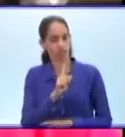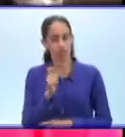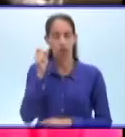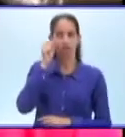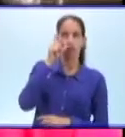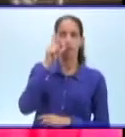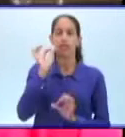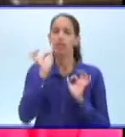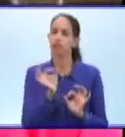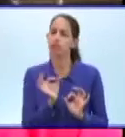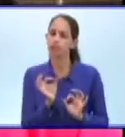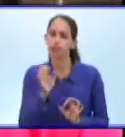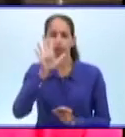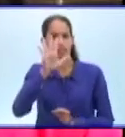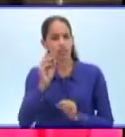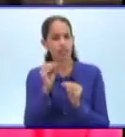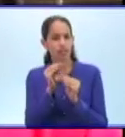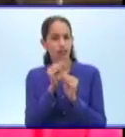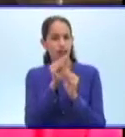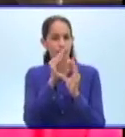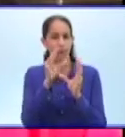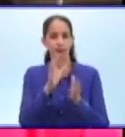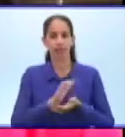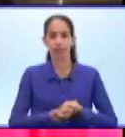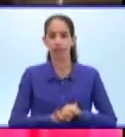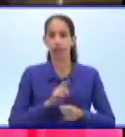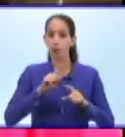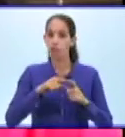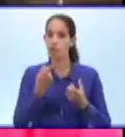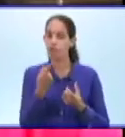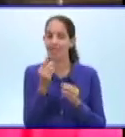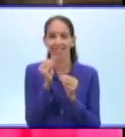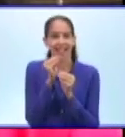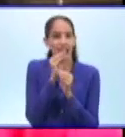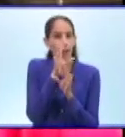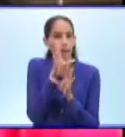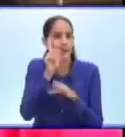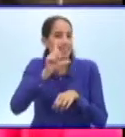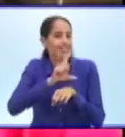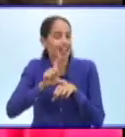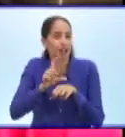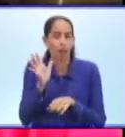café, ayudarlo a ordeñar, porque el amanecer en el campo es lindo.